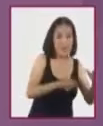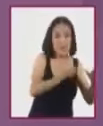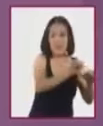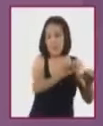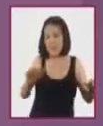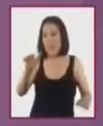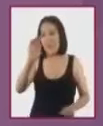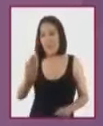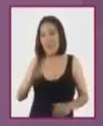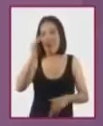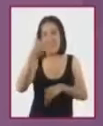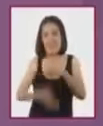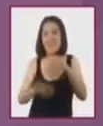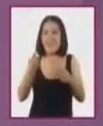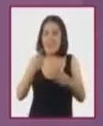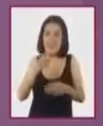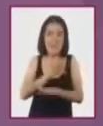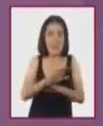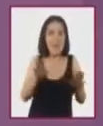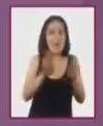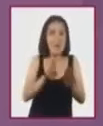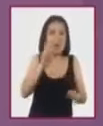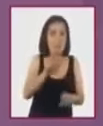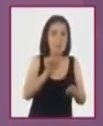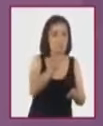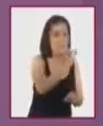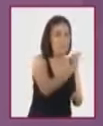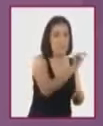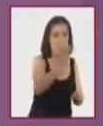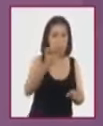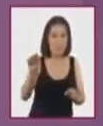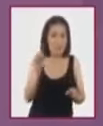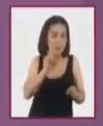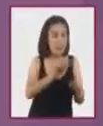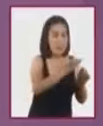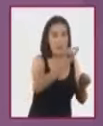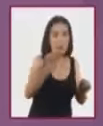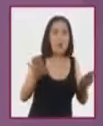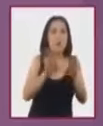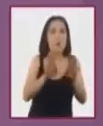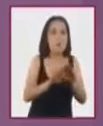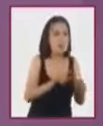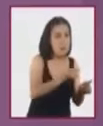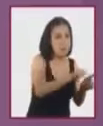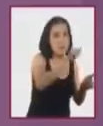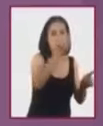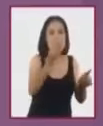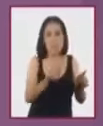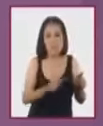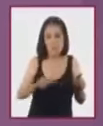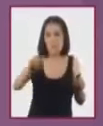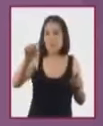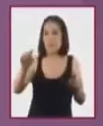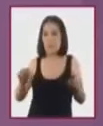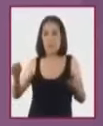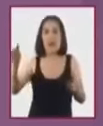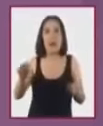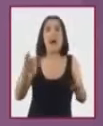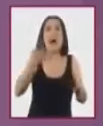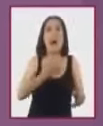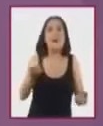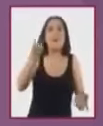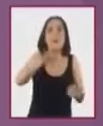viaje. En la línea punteada, podemos observar que la longitud de la trayectoria es mayor que